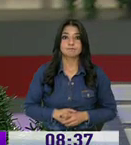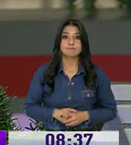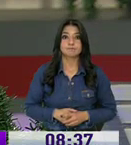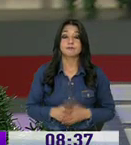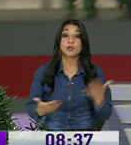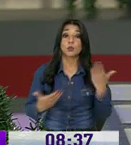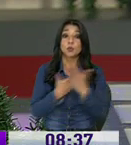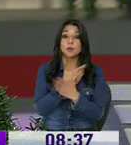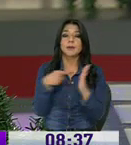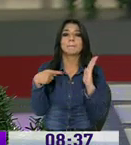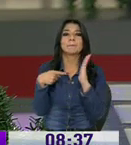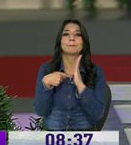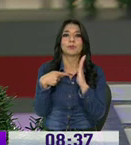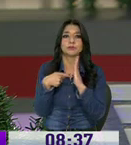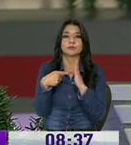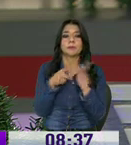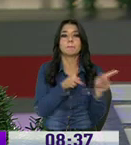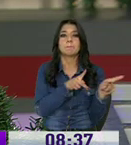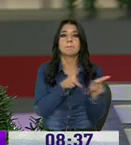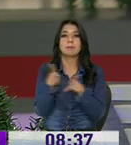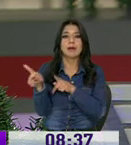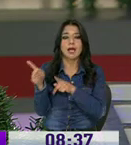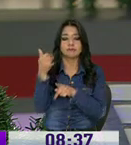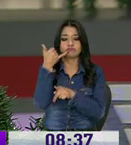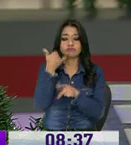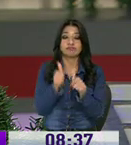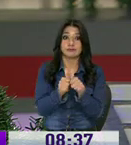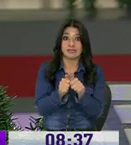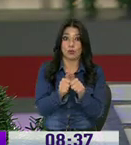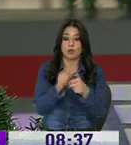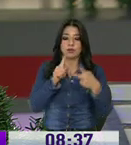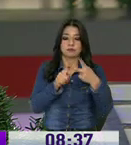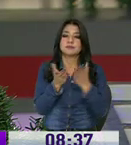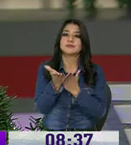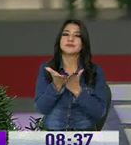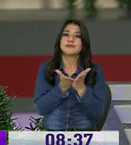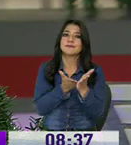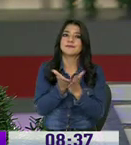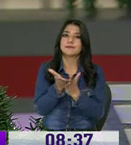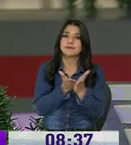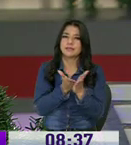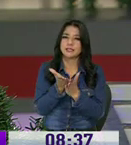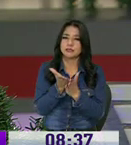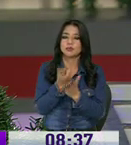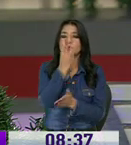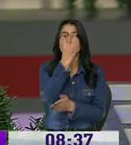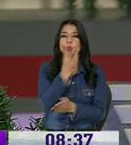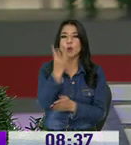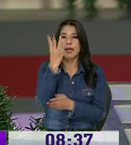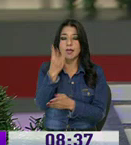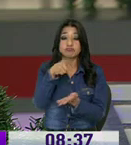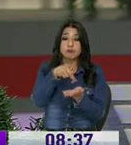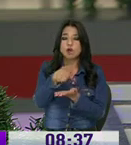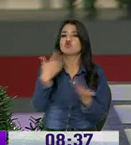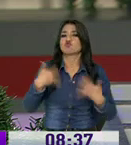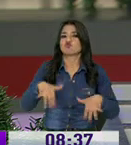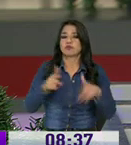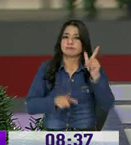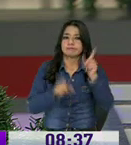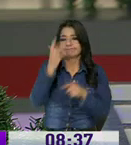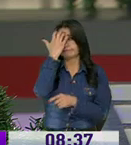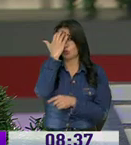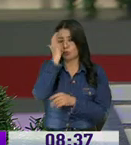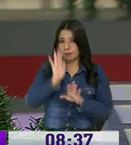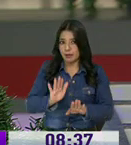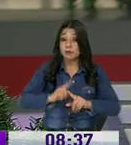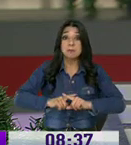nuevos impuestos a los planes postpago de telefonía celular y a los servicios que prestan las plataformas digitales preocupa a los usuarios,